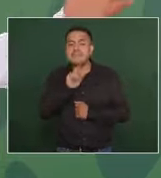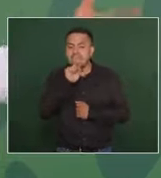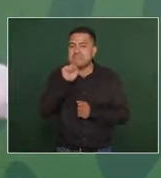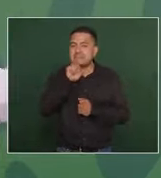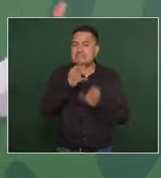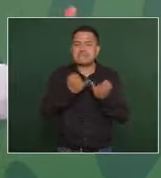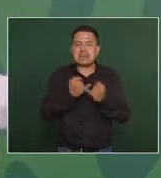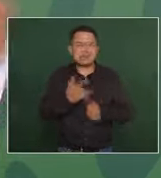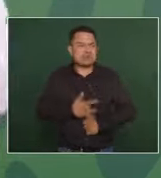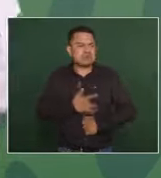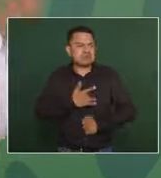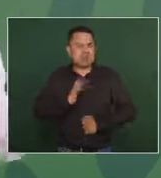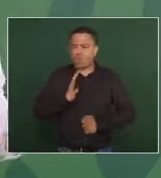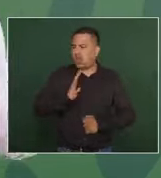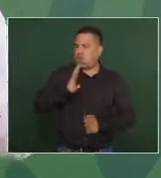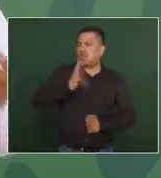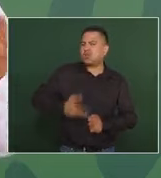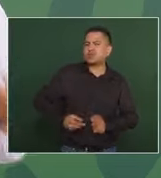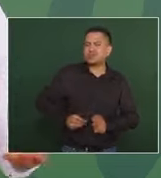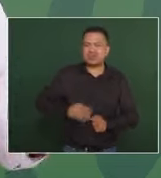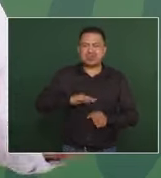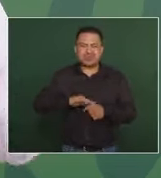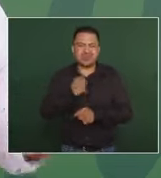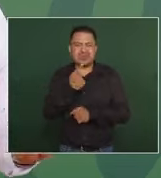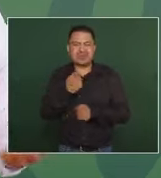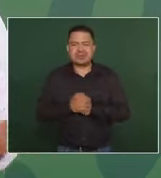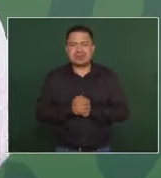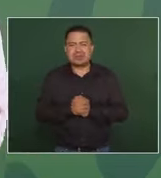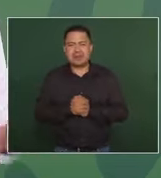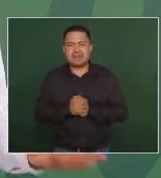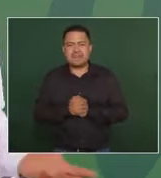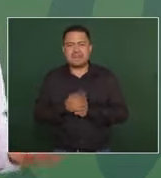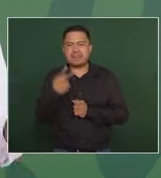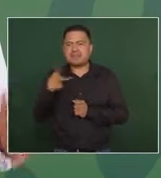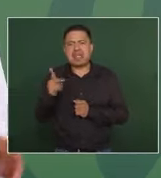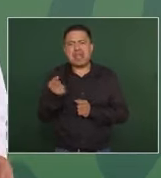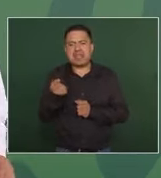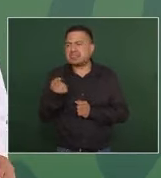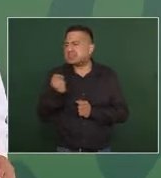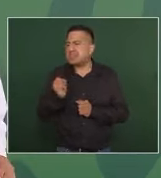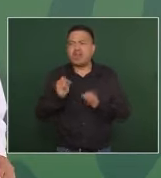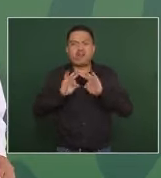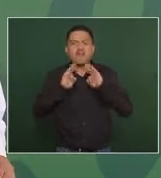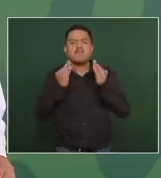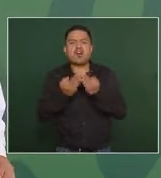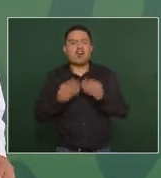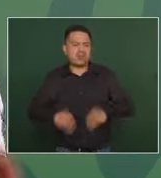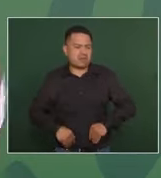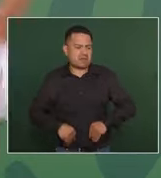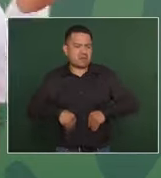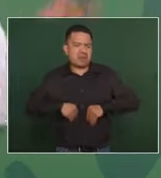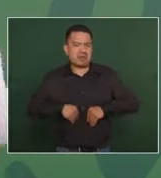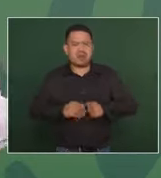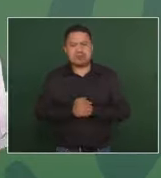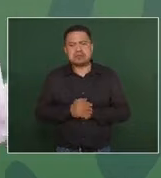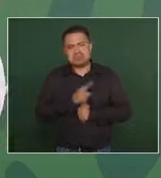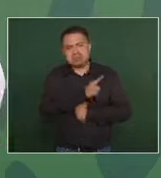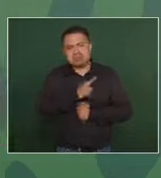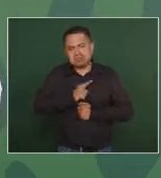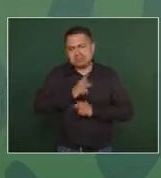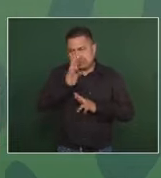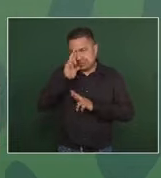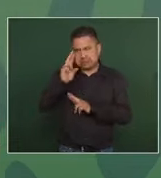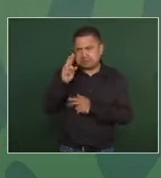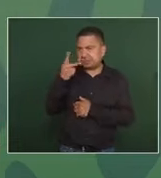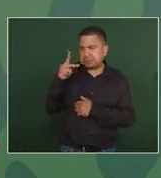muy orgullosos, porque es un estilo de vida y hay que respetarlo, pero